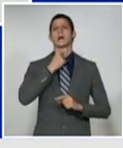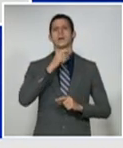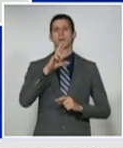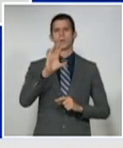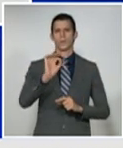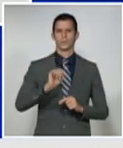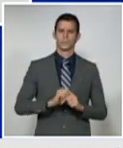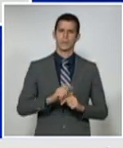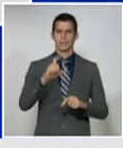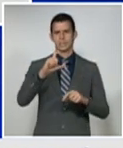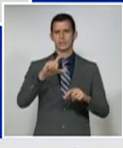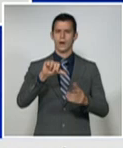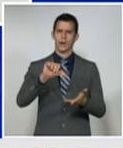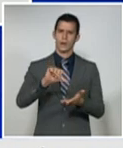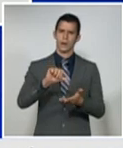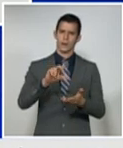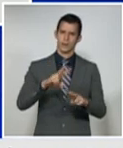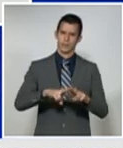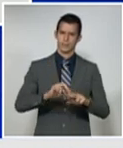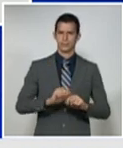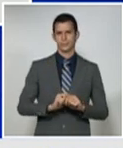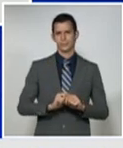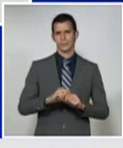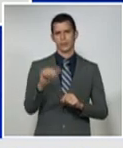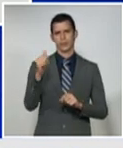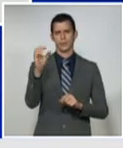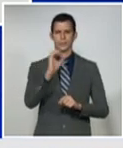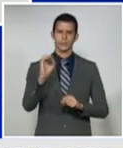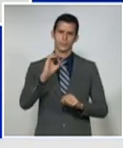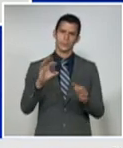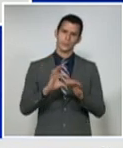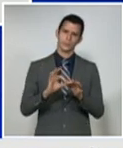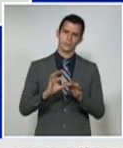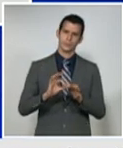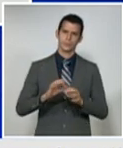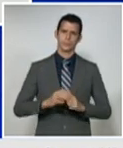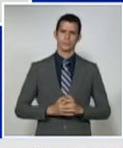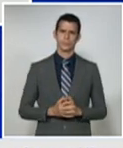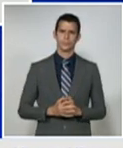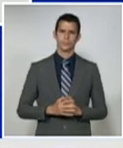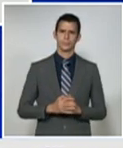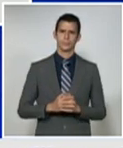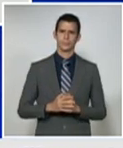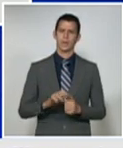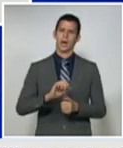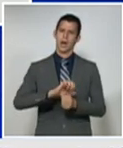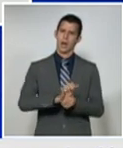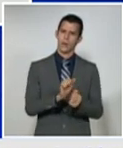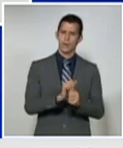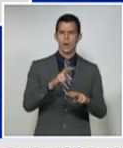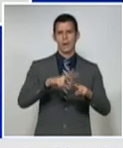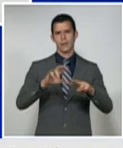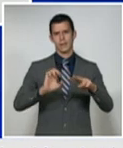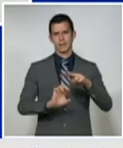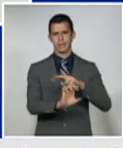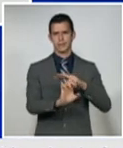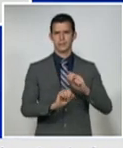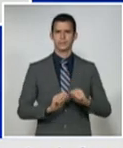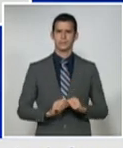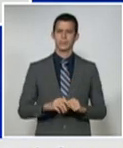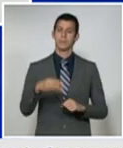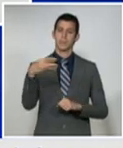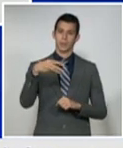Centro Habana, 10 de octubre, Guanabacoa, Arroyo Naranjo, Habana del Este,